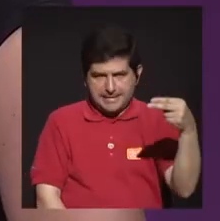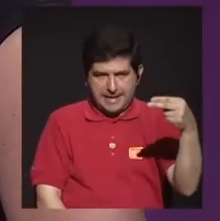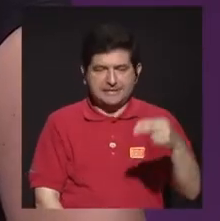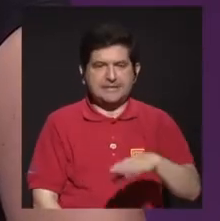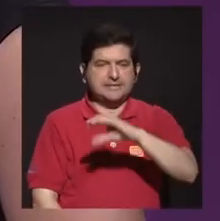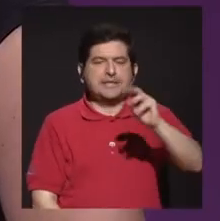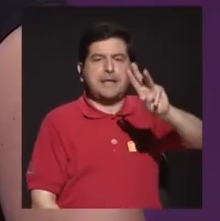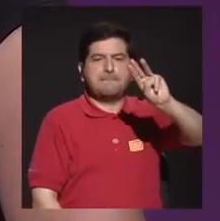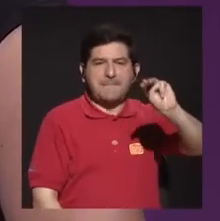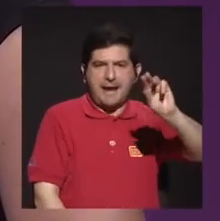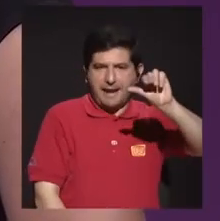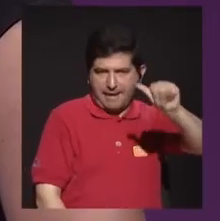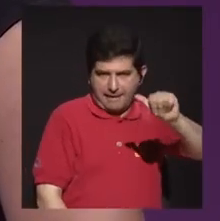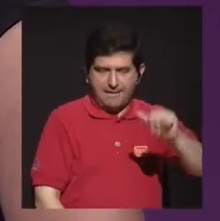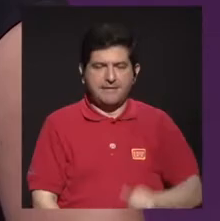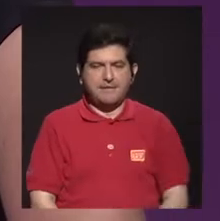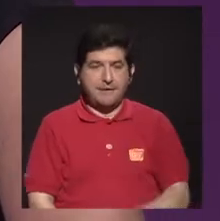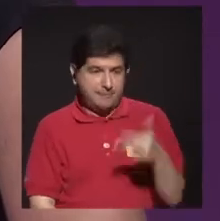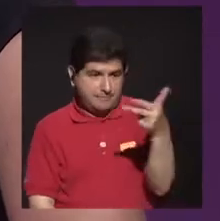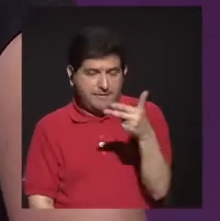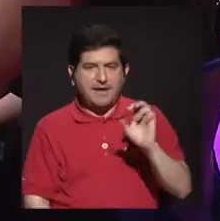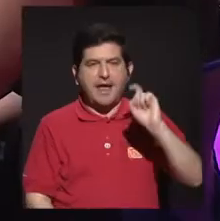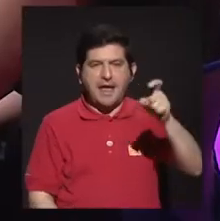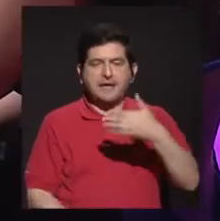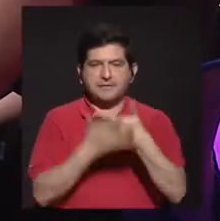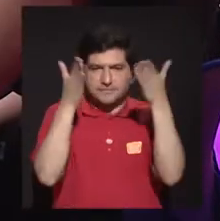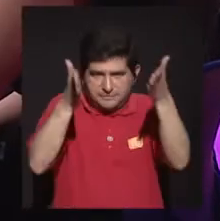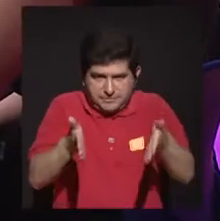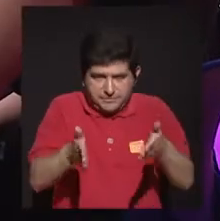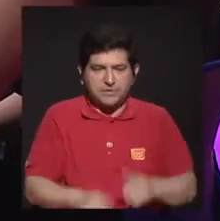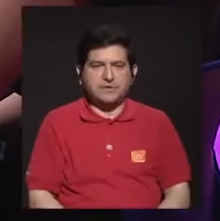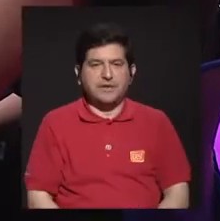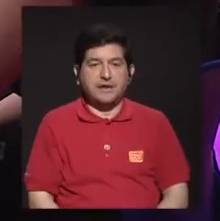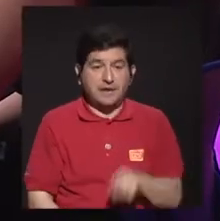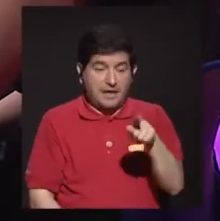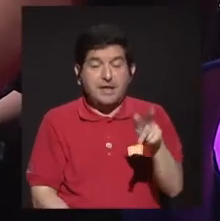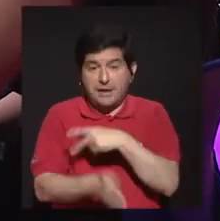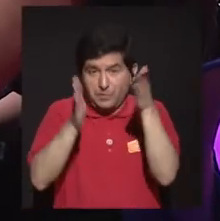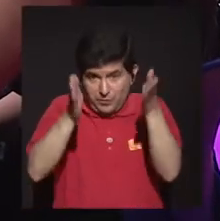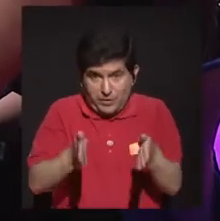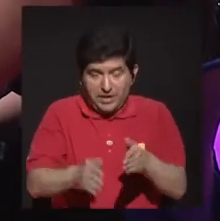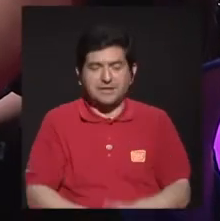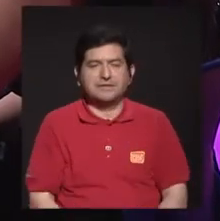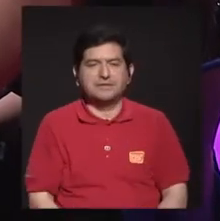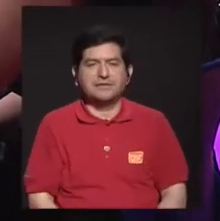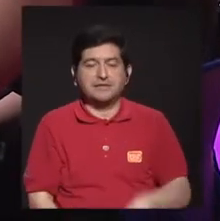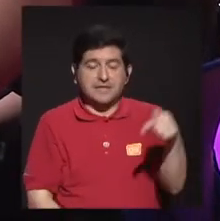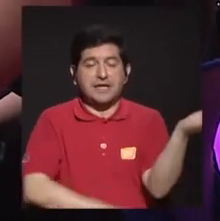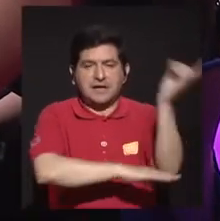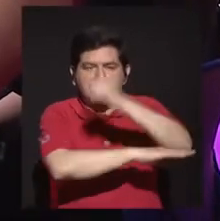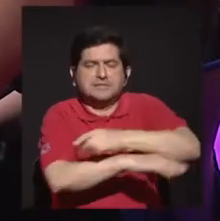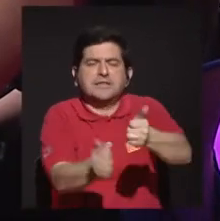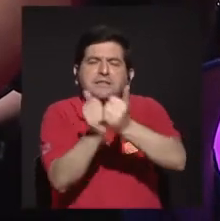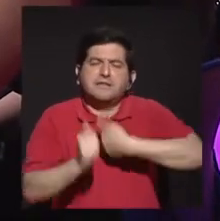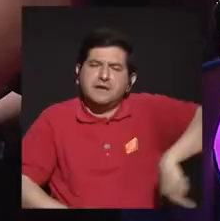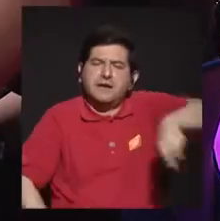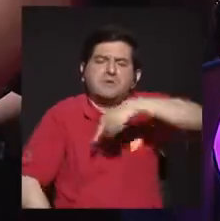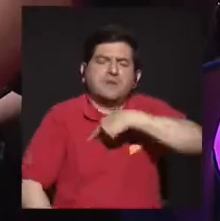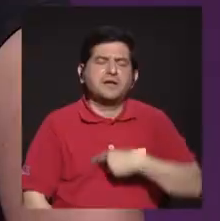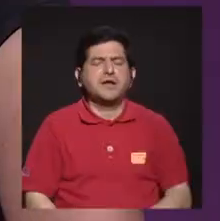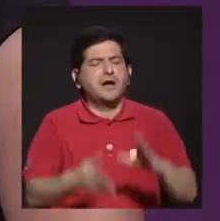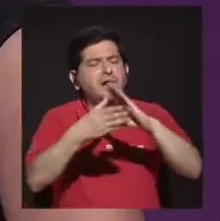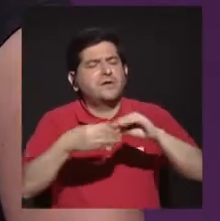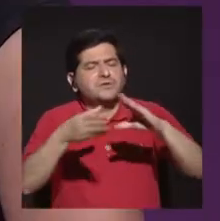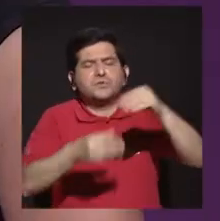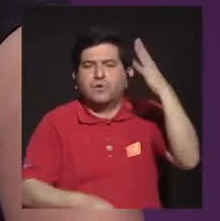y Magali Araya. Ellas son inspiradas de libertad y son poetas. Ellas el día de hoy nos van a acompañar contándonos